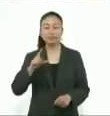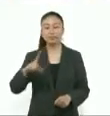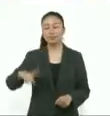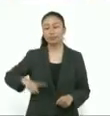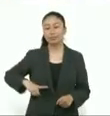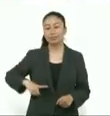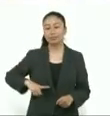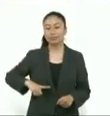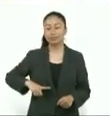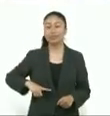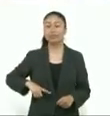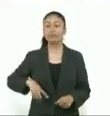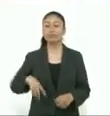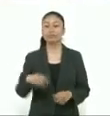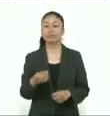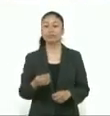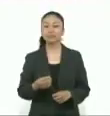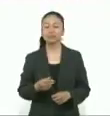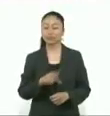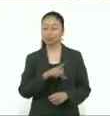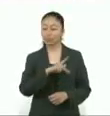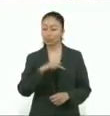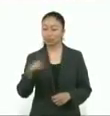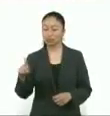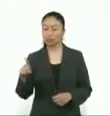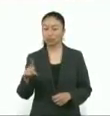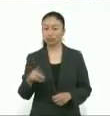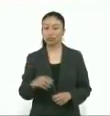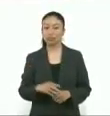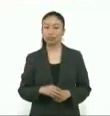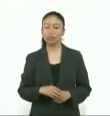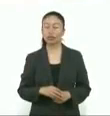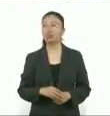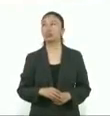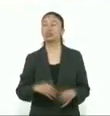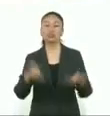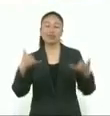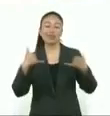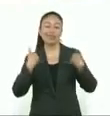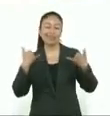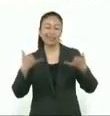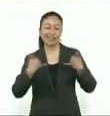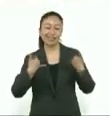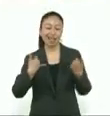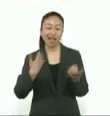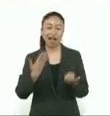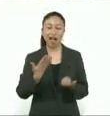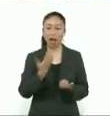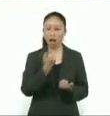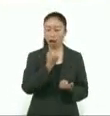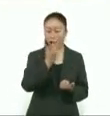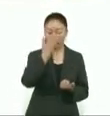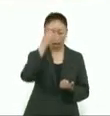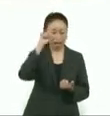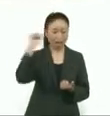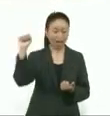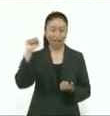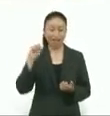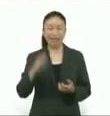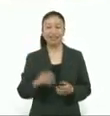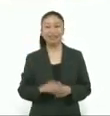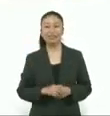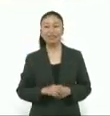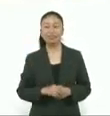gobernadoras que son un ramillete de juventud, de talento, de